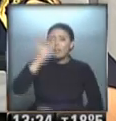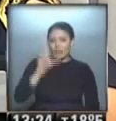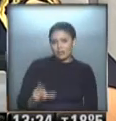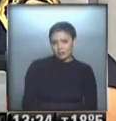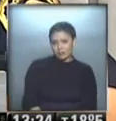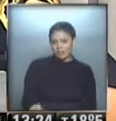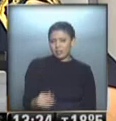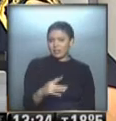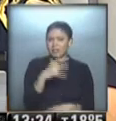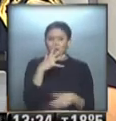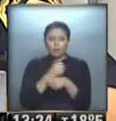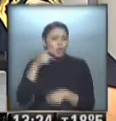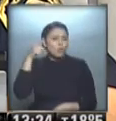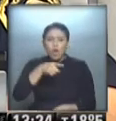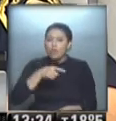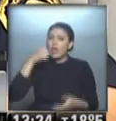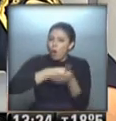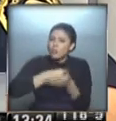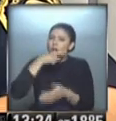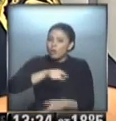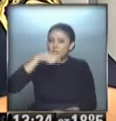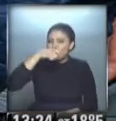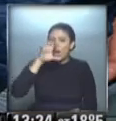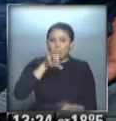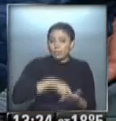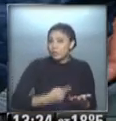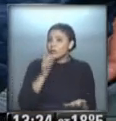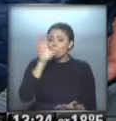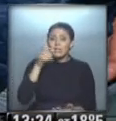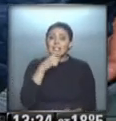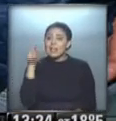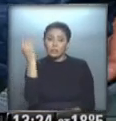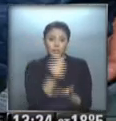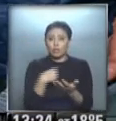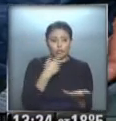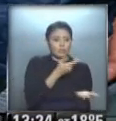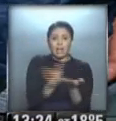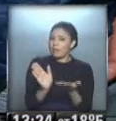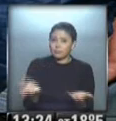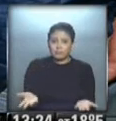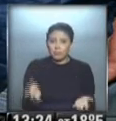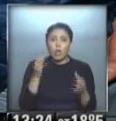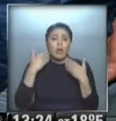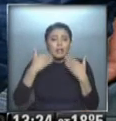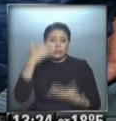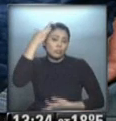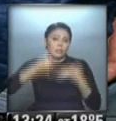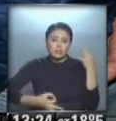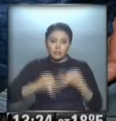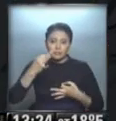federal de tratamiento contra la droga y la lucha y en la provincia de Buenos Aires, a ver, si se van a instalar, nosotros lo vamos a sacar como corresponde, con la justicia por